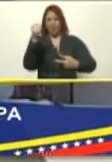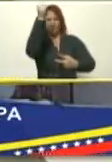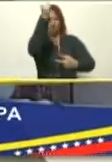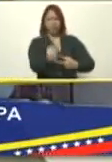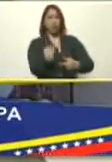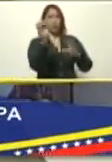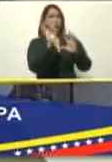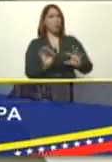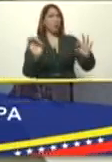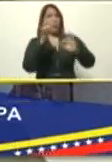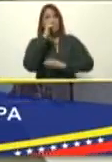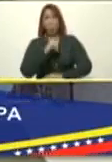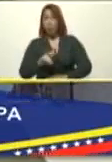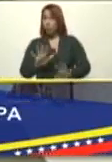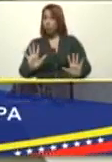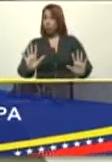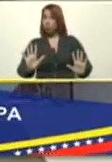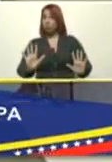pueblo,